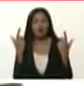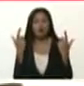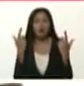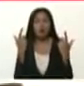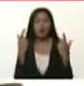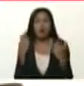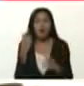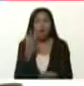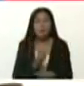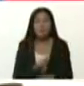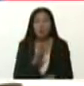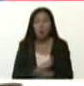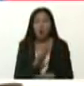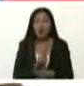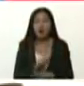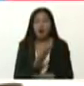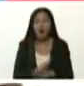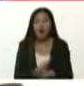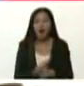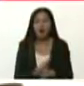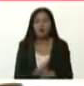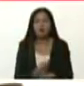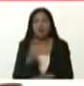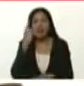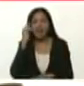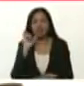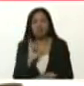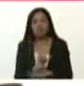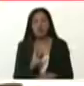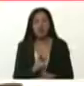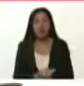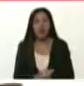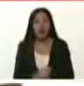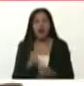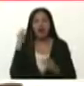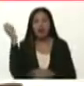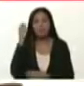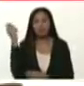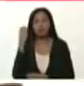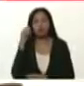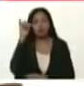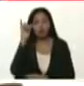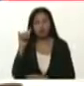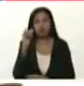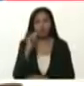en Monagas, en Sucre, en Apure, en Yaracuy.